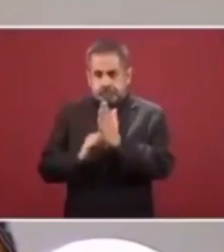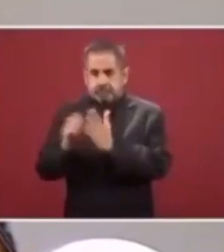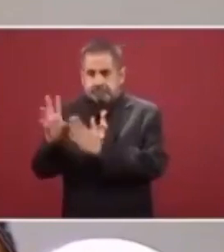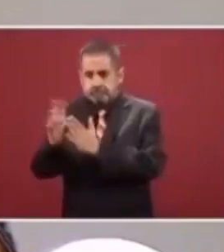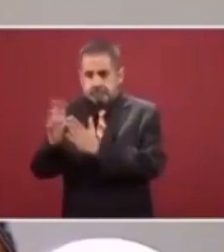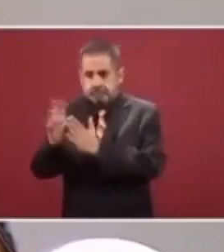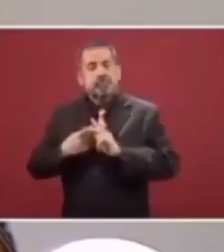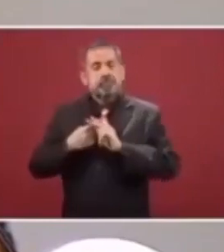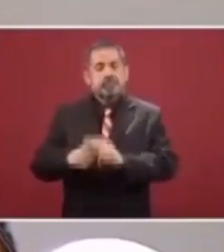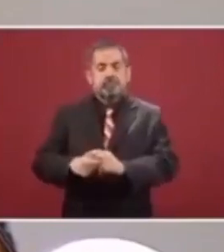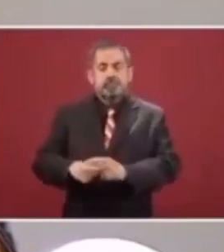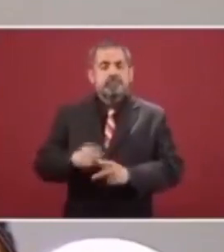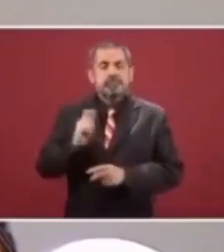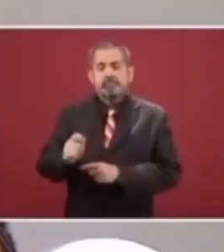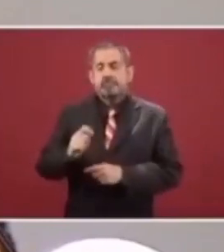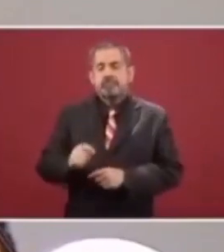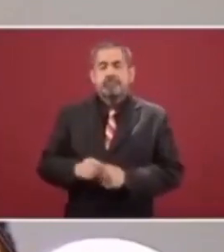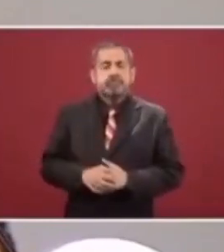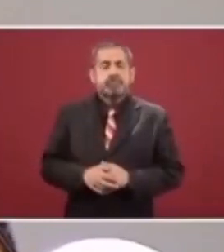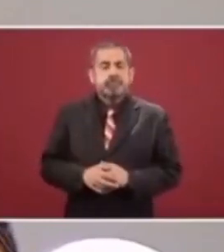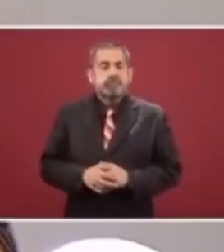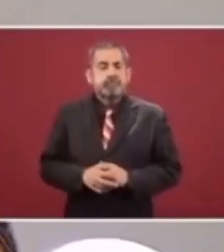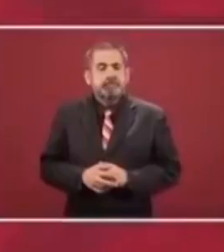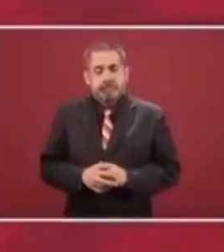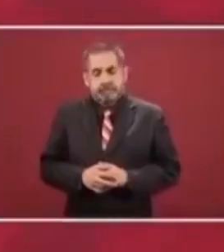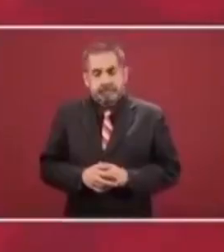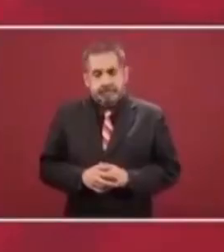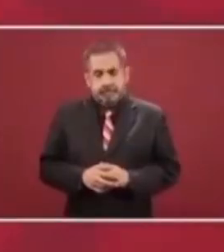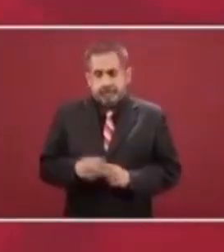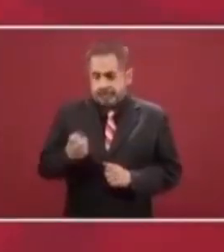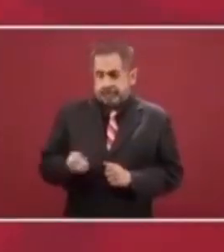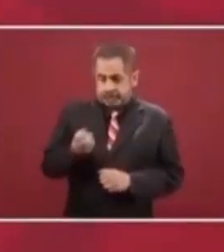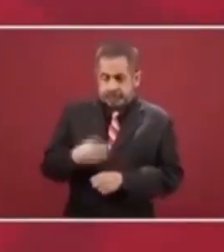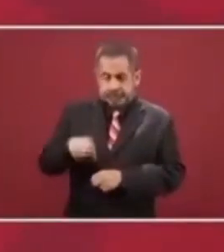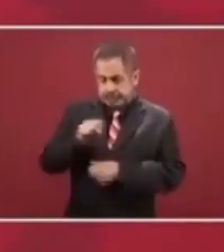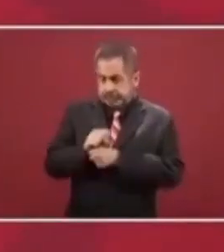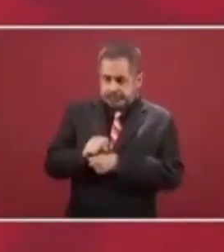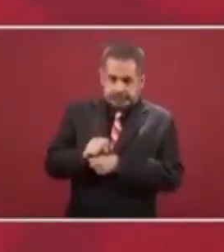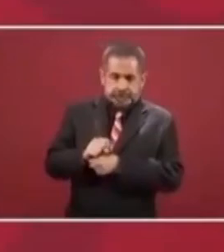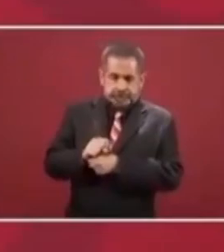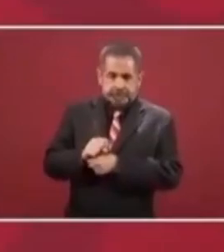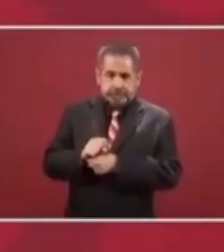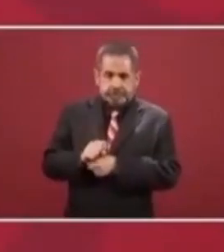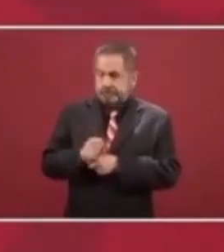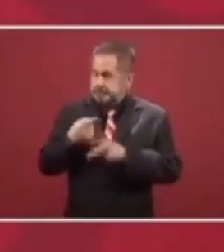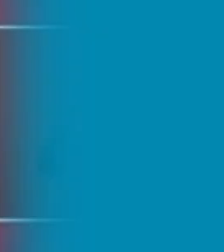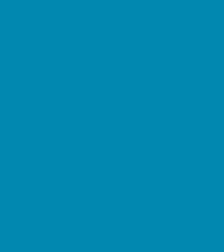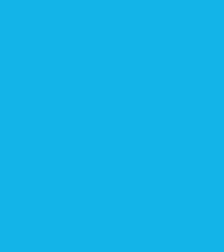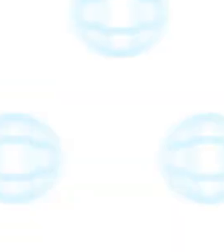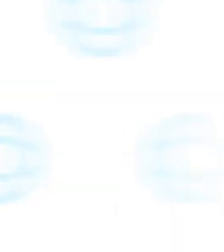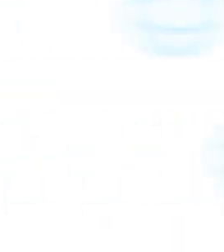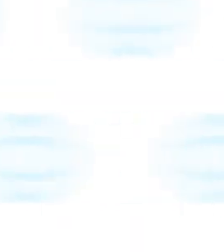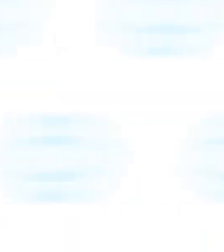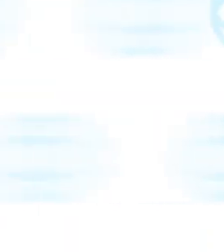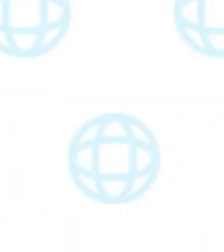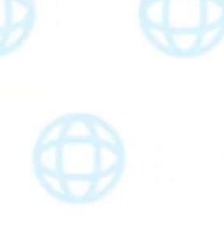A partir de esta semana comenzamos.